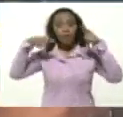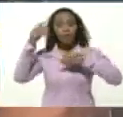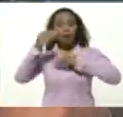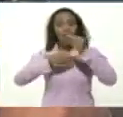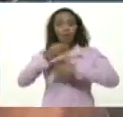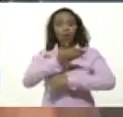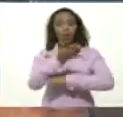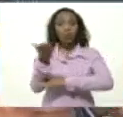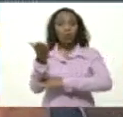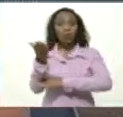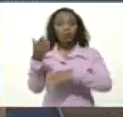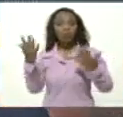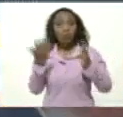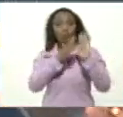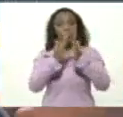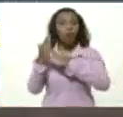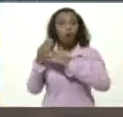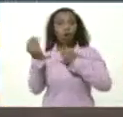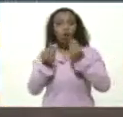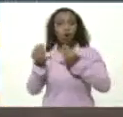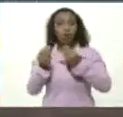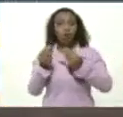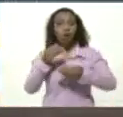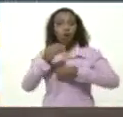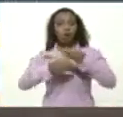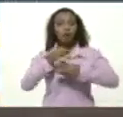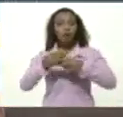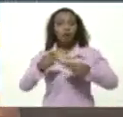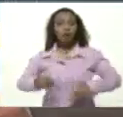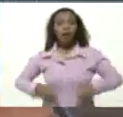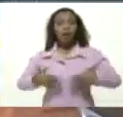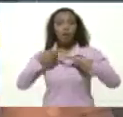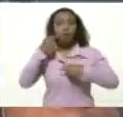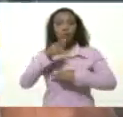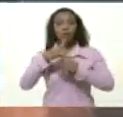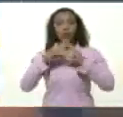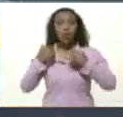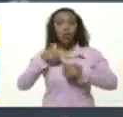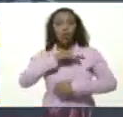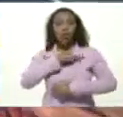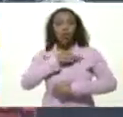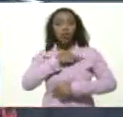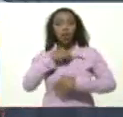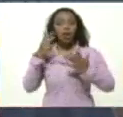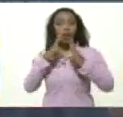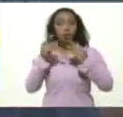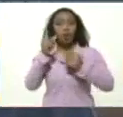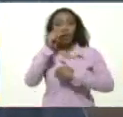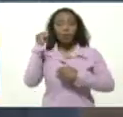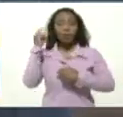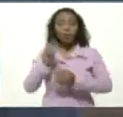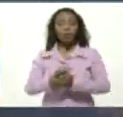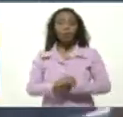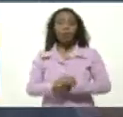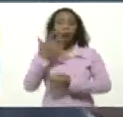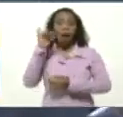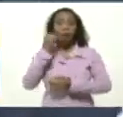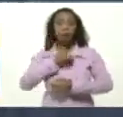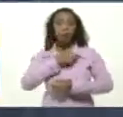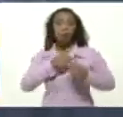usted la comuna como le encomendaría su vida, es decir, que ahora de todos nosotros y de todas nosotras tenemos en